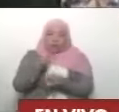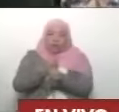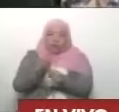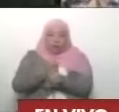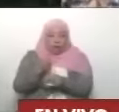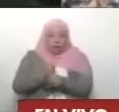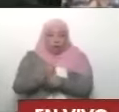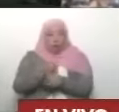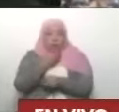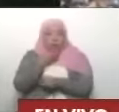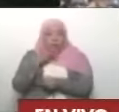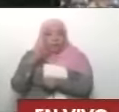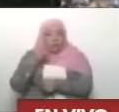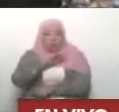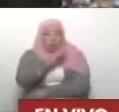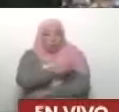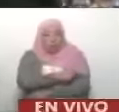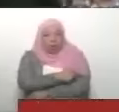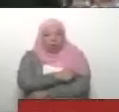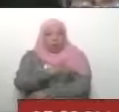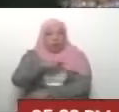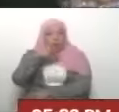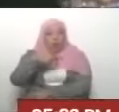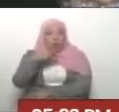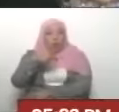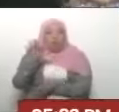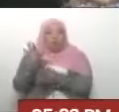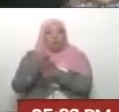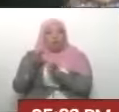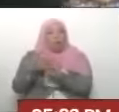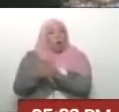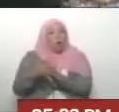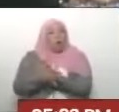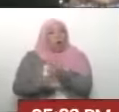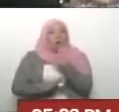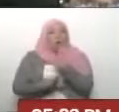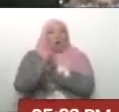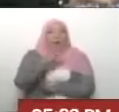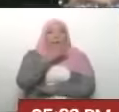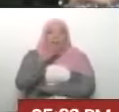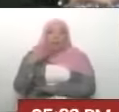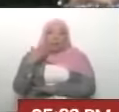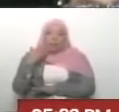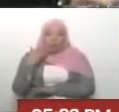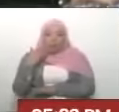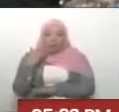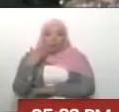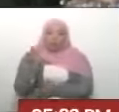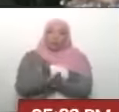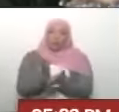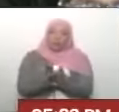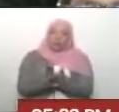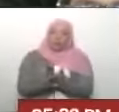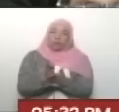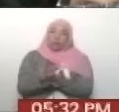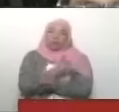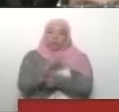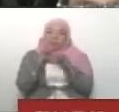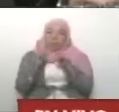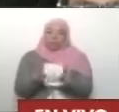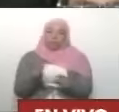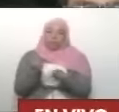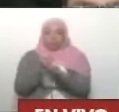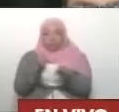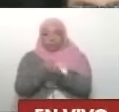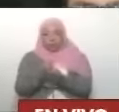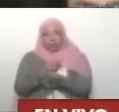seguir fortaleciendo sus políticas en función de fortalecer nuestra clase, de la cual usted es dirigente, de la cual